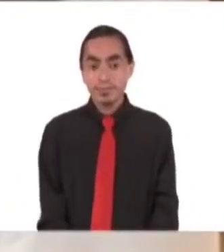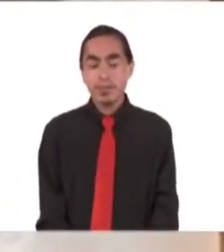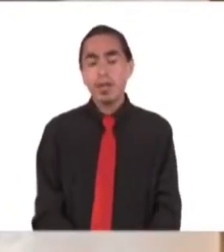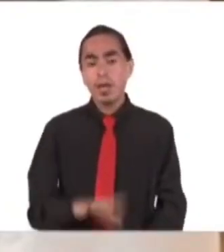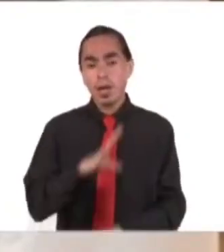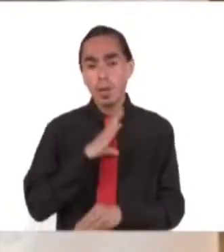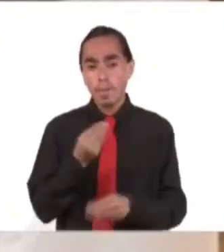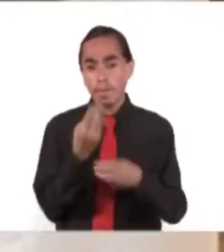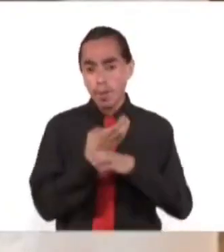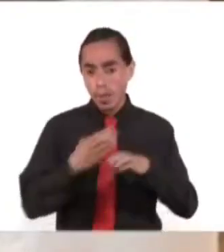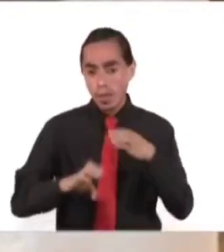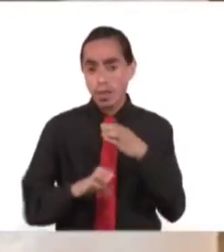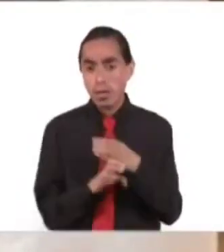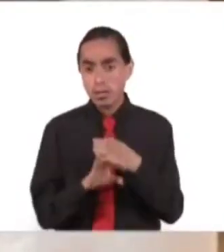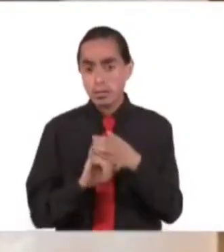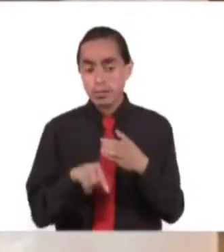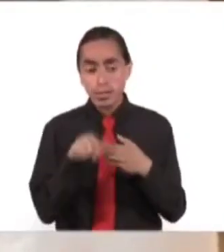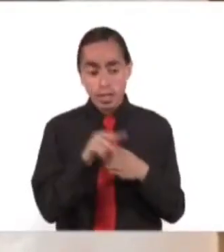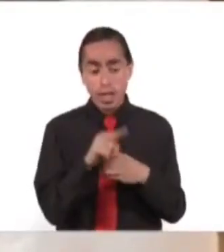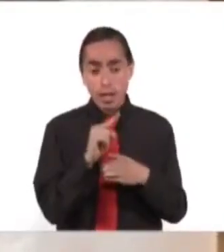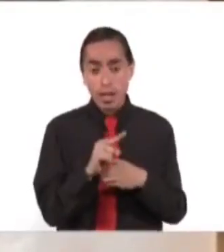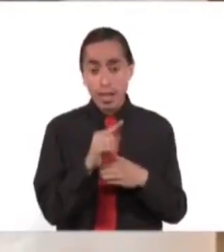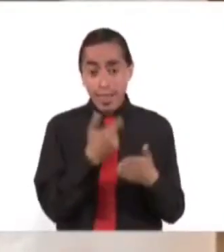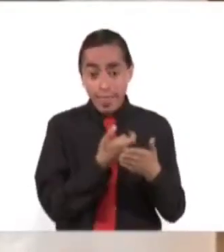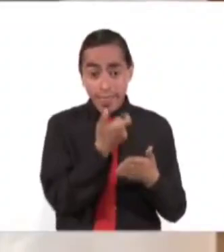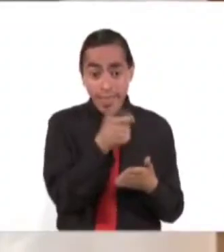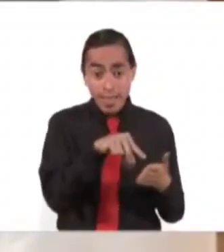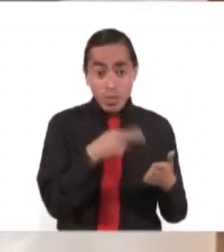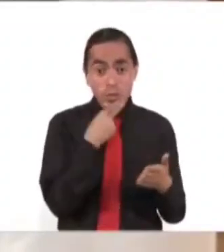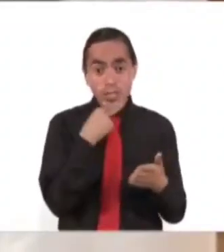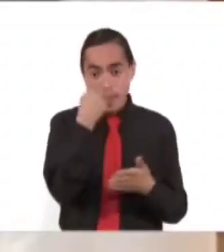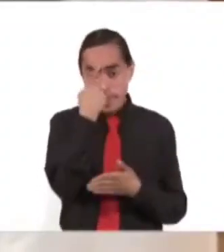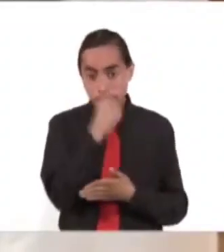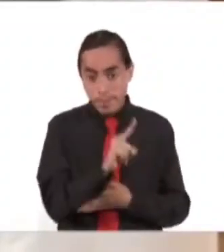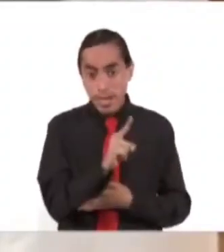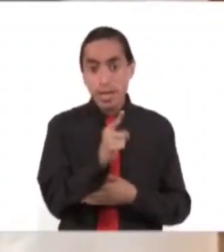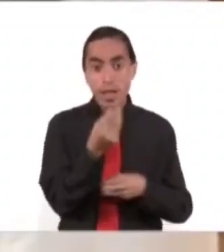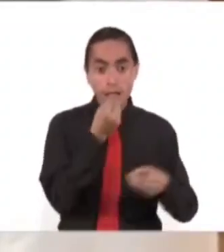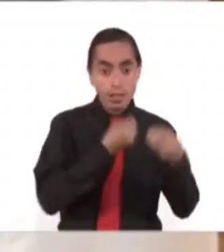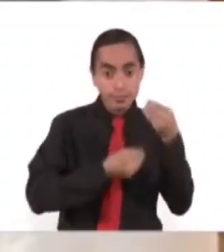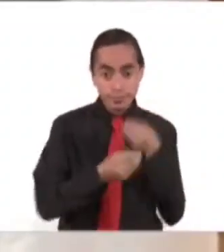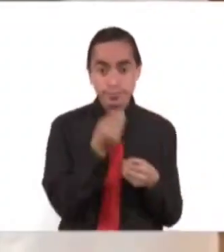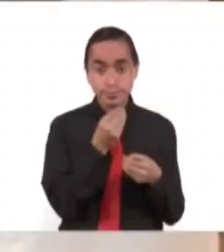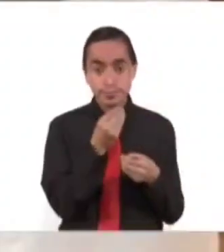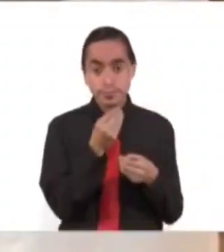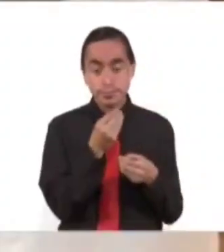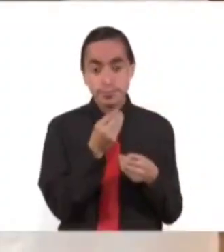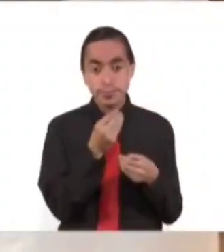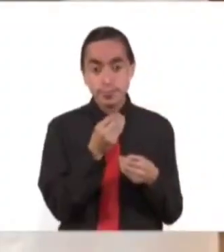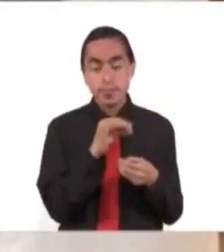muchos recursos se usan en alimentación, de manera que esa beca,